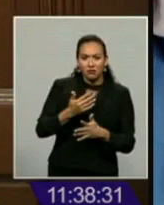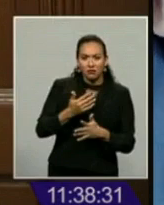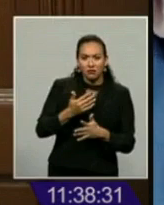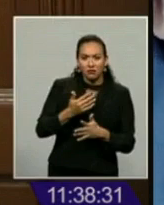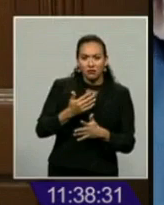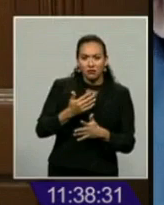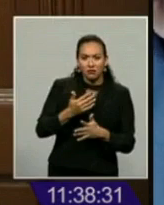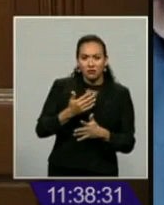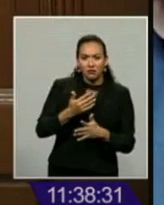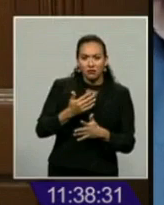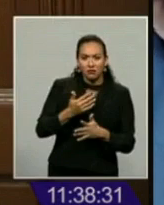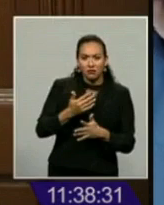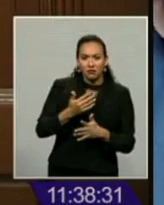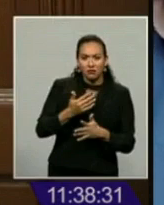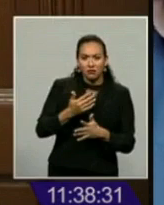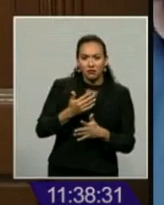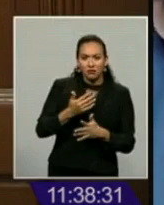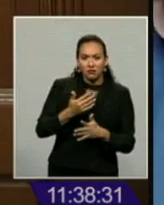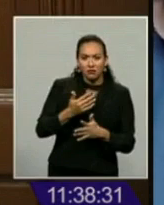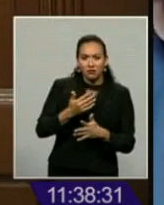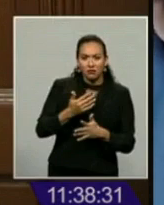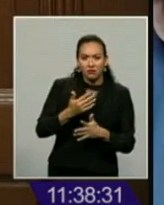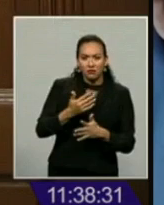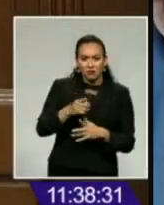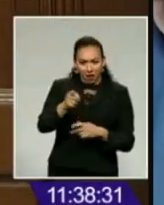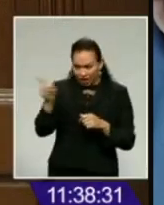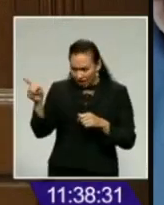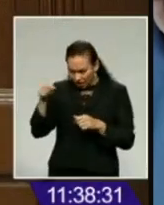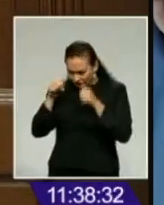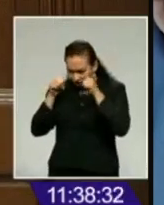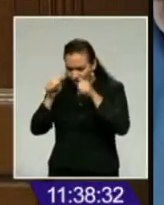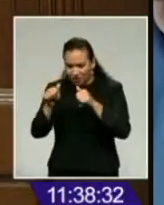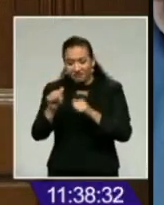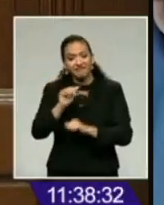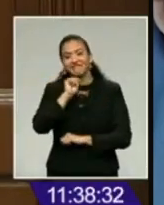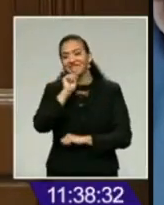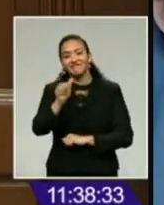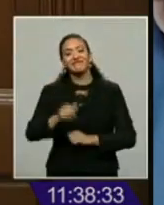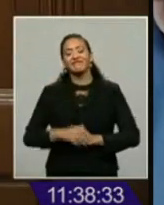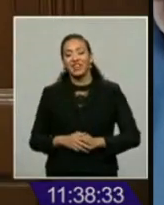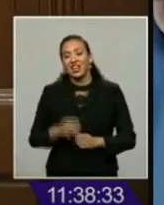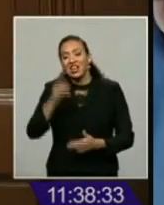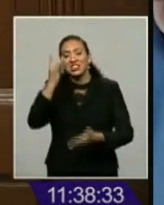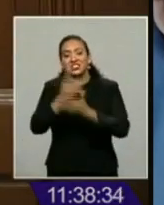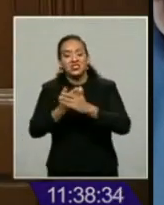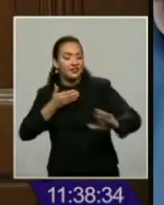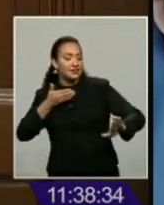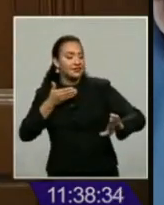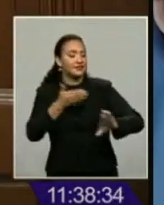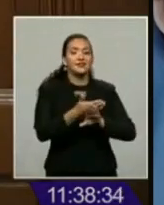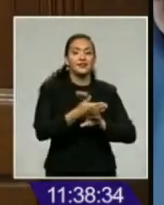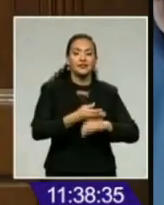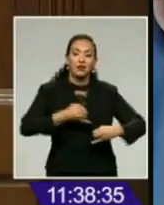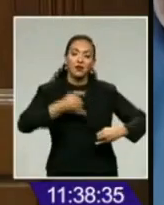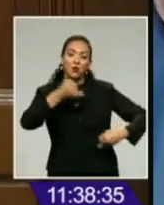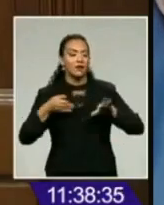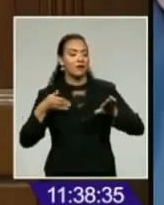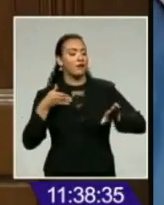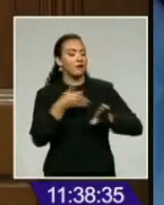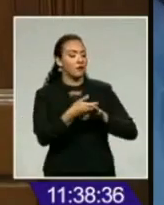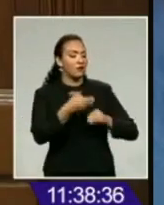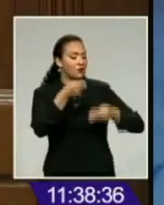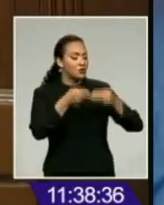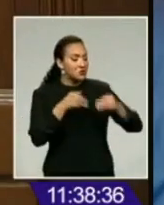cómo la paran en seco. Vamos con la información. Llegaron a tales extremos que